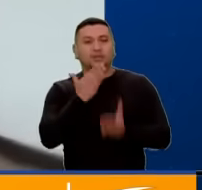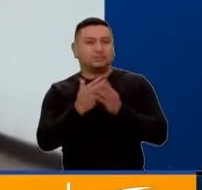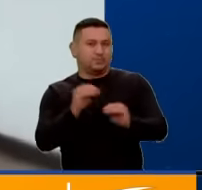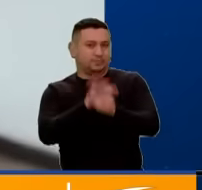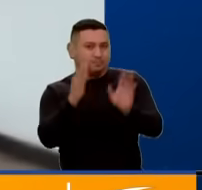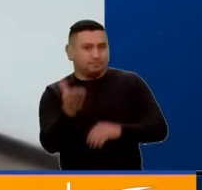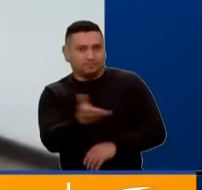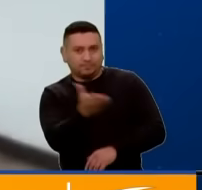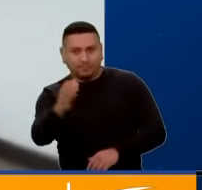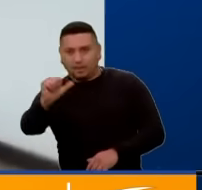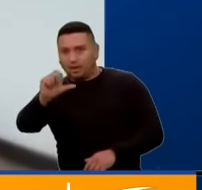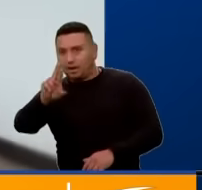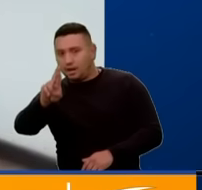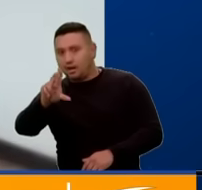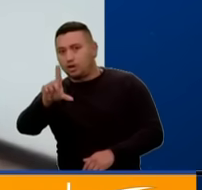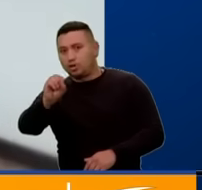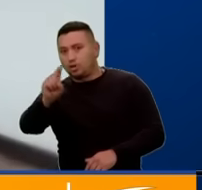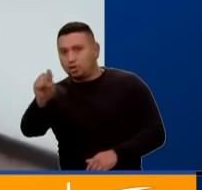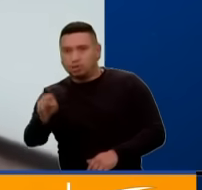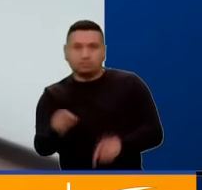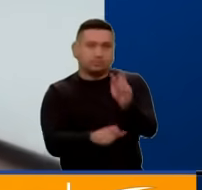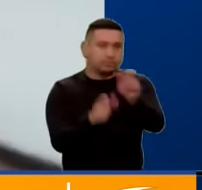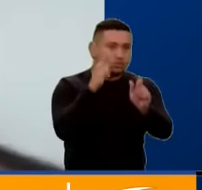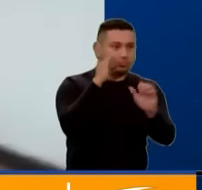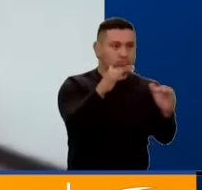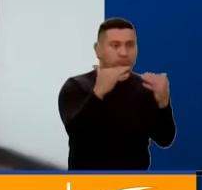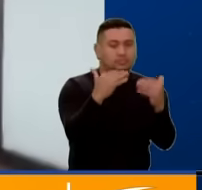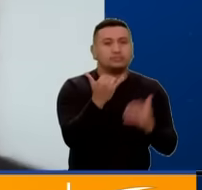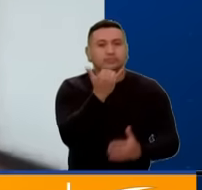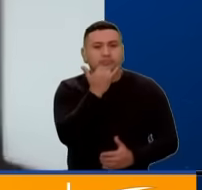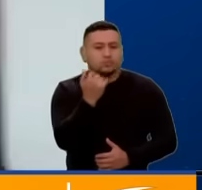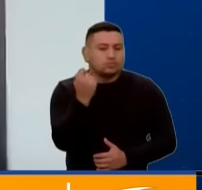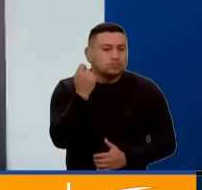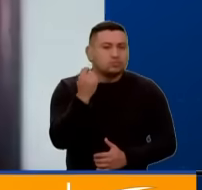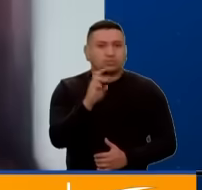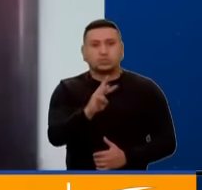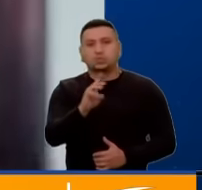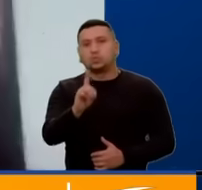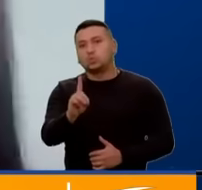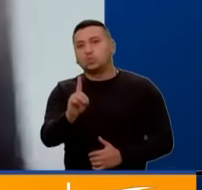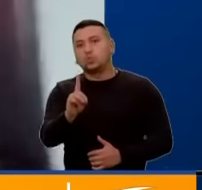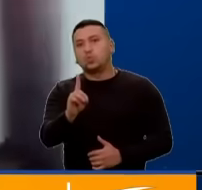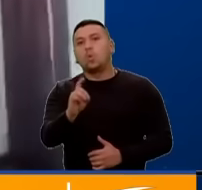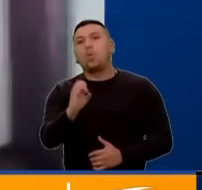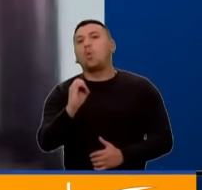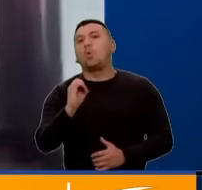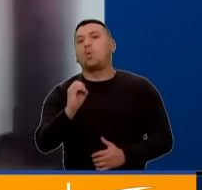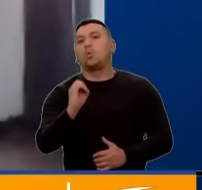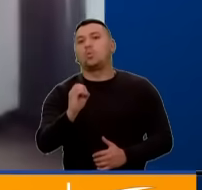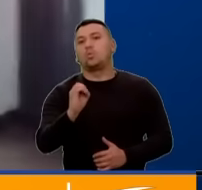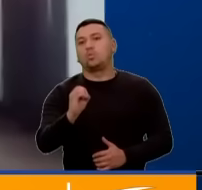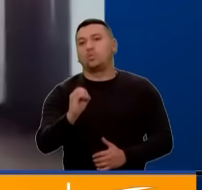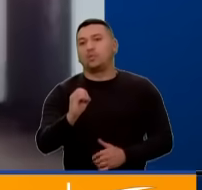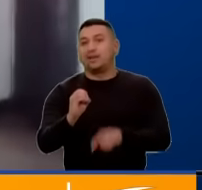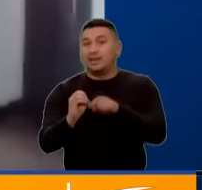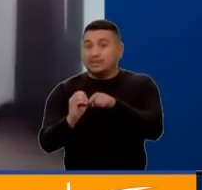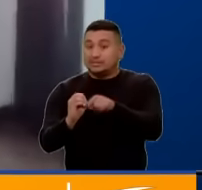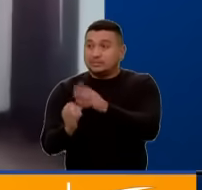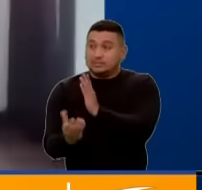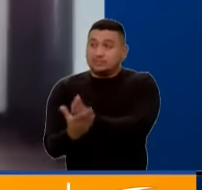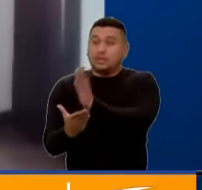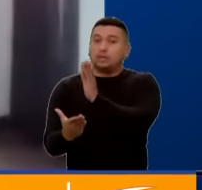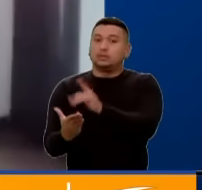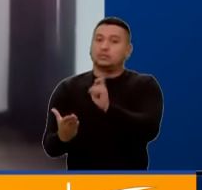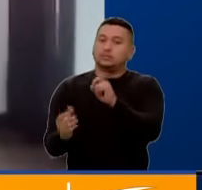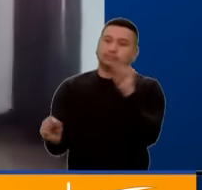medio. Pues lo ocurrido el pasado 31 de octubre es un acto que hay que reprochar a la